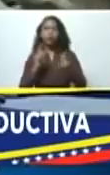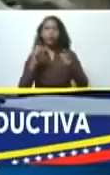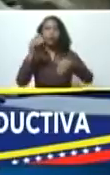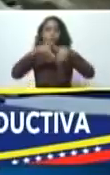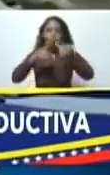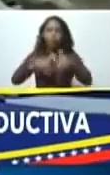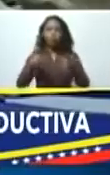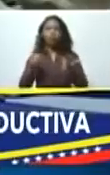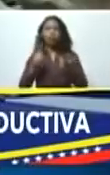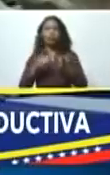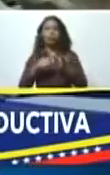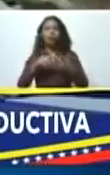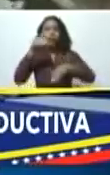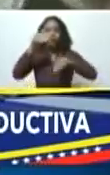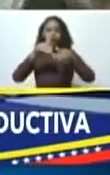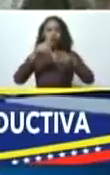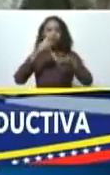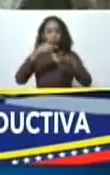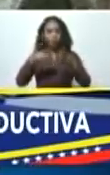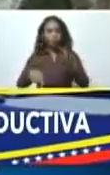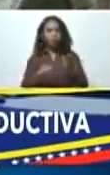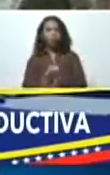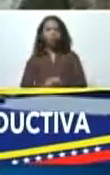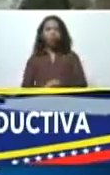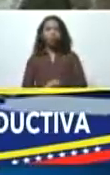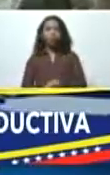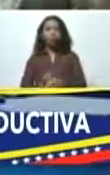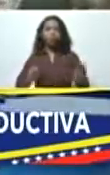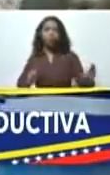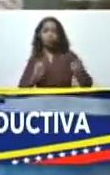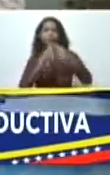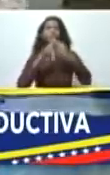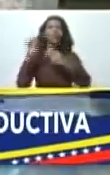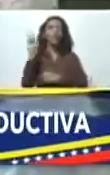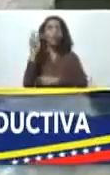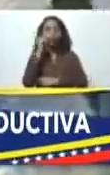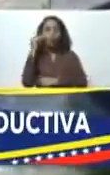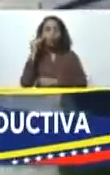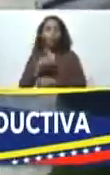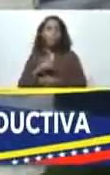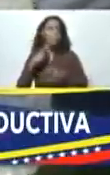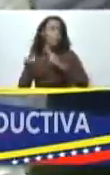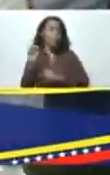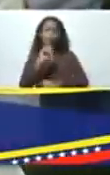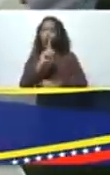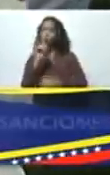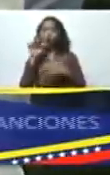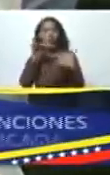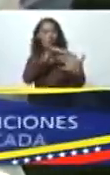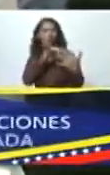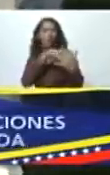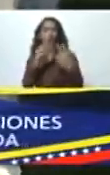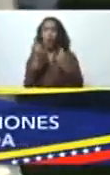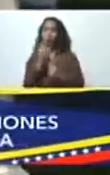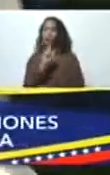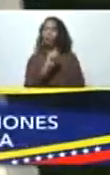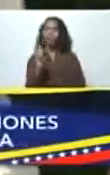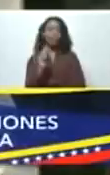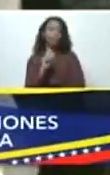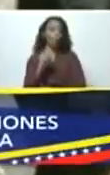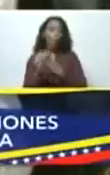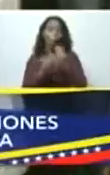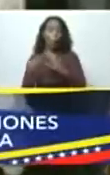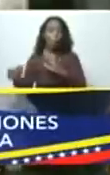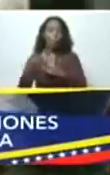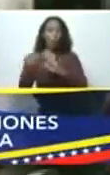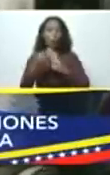elecciones, a través del voto, a través del encuentro entre los venezolanos, pero no con una guerra económica como la que nos